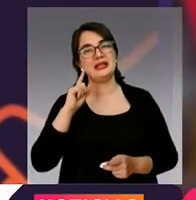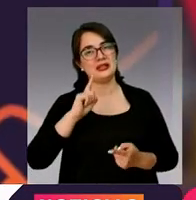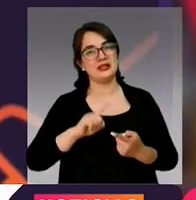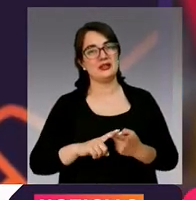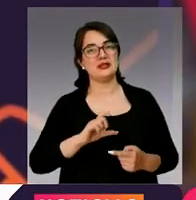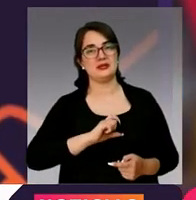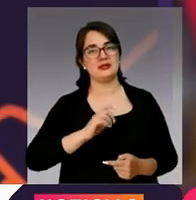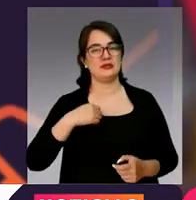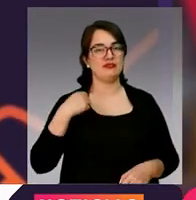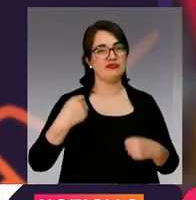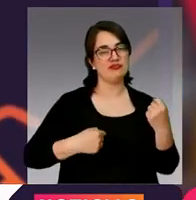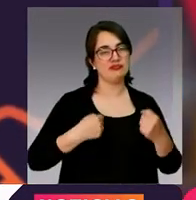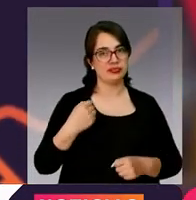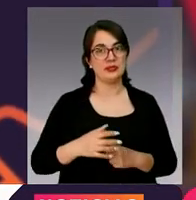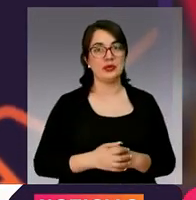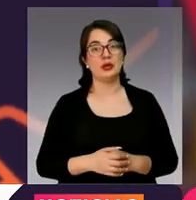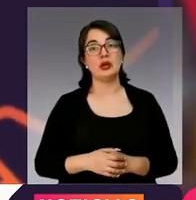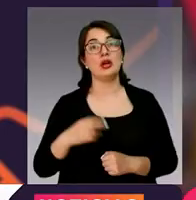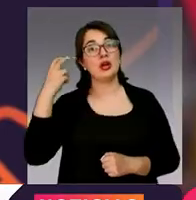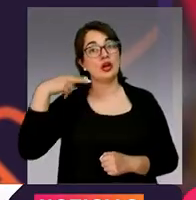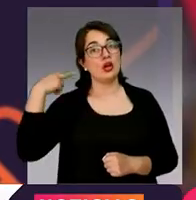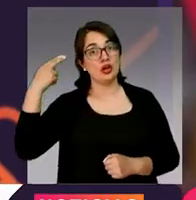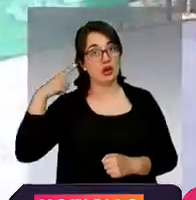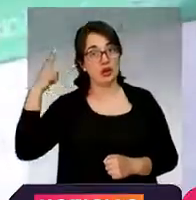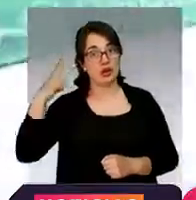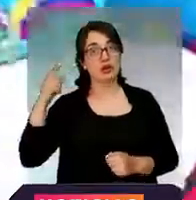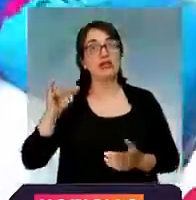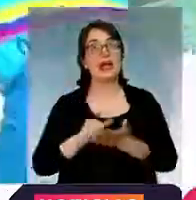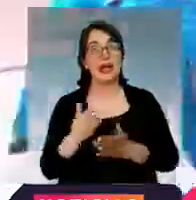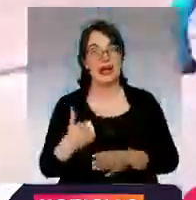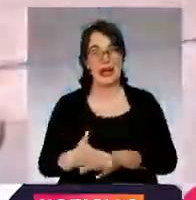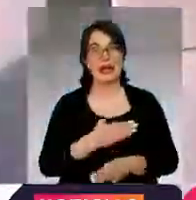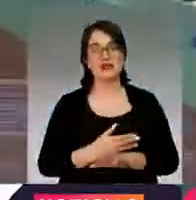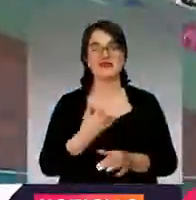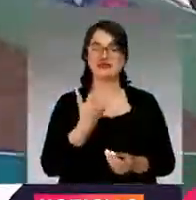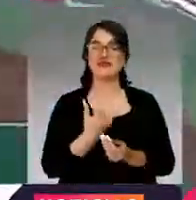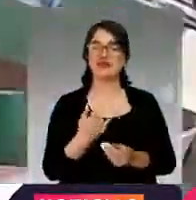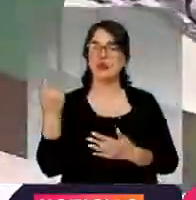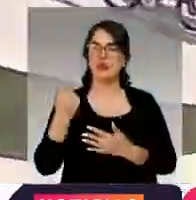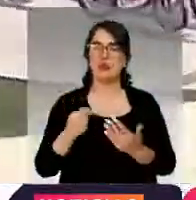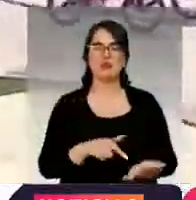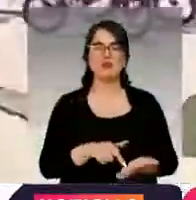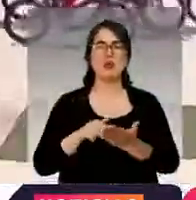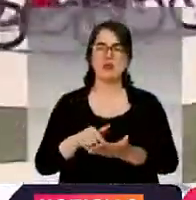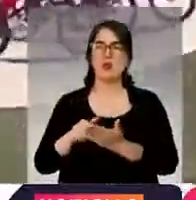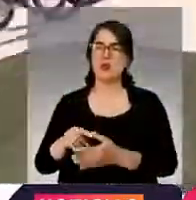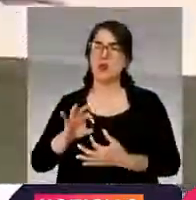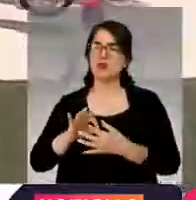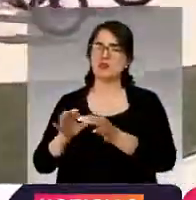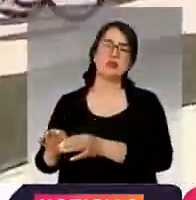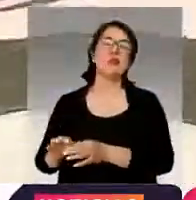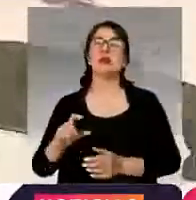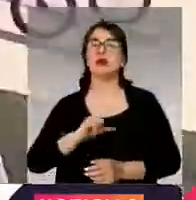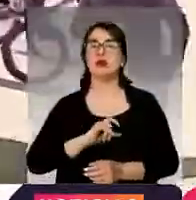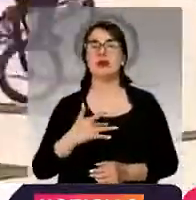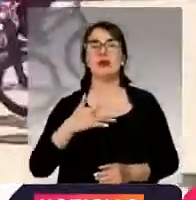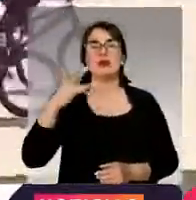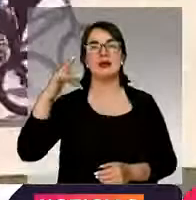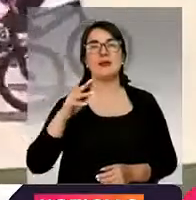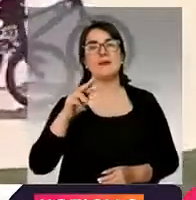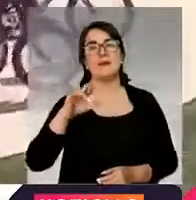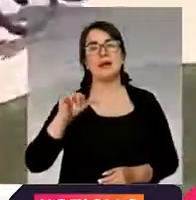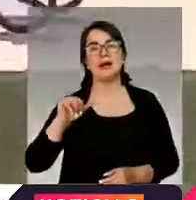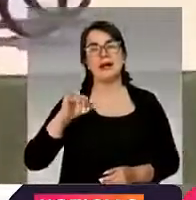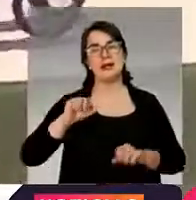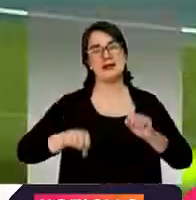lucha. Londres 2012 representaría la consolidación de las nuestras en unos olímpicos con la medalla dorada de Mariana Pajón